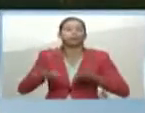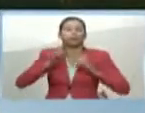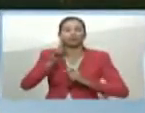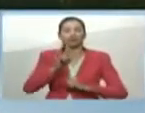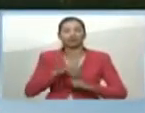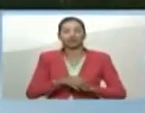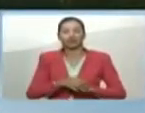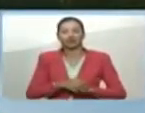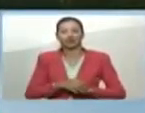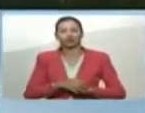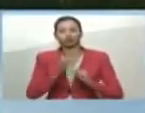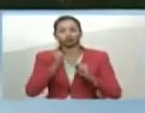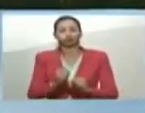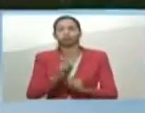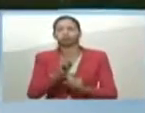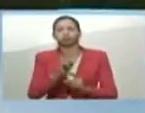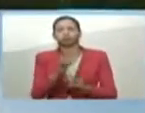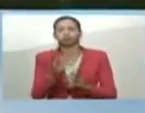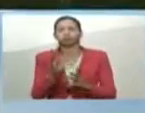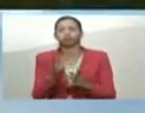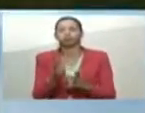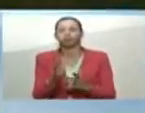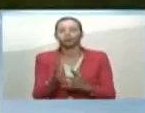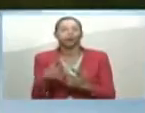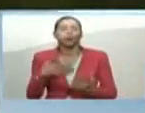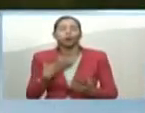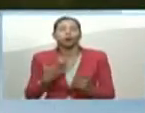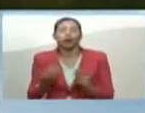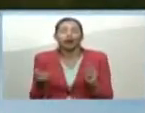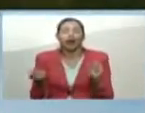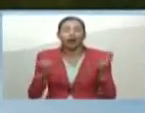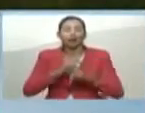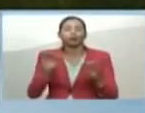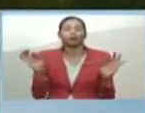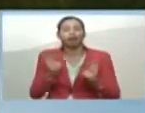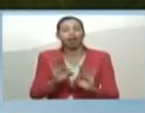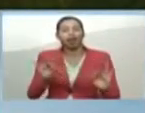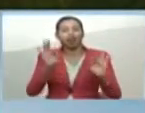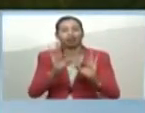No se consolide ninguna alternativa humanista,